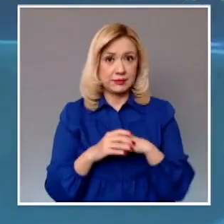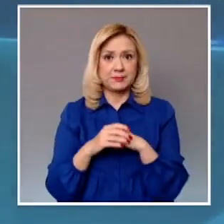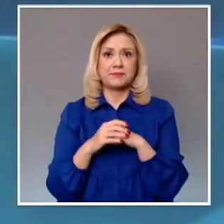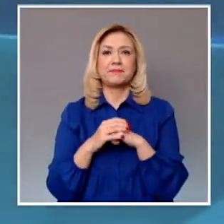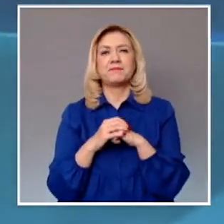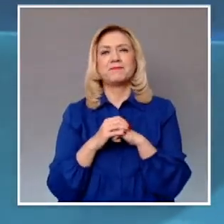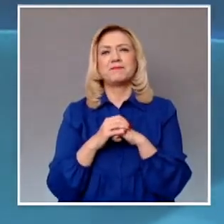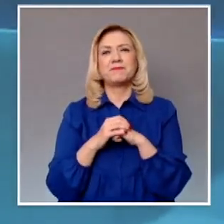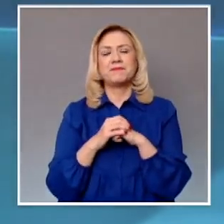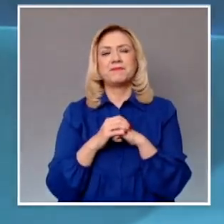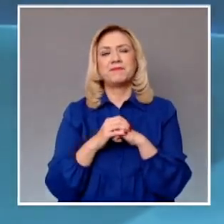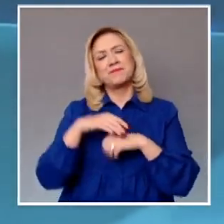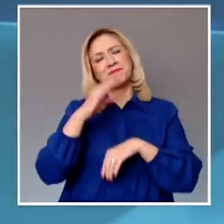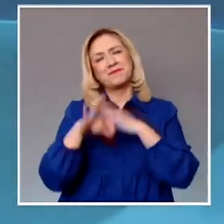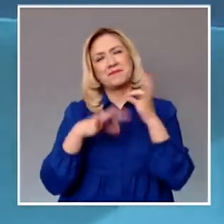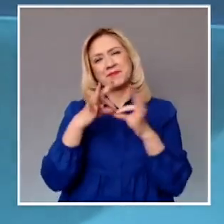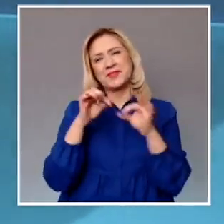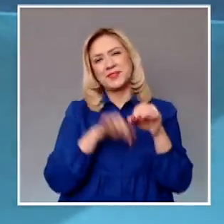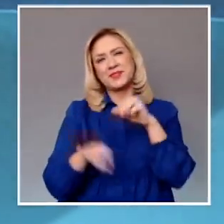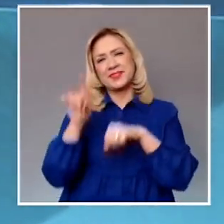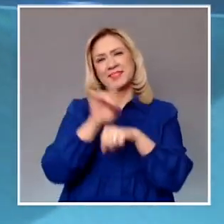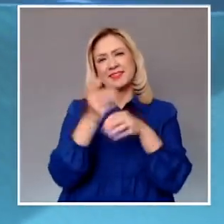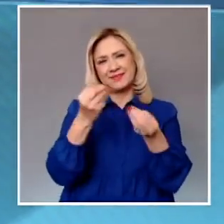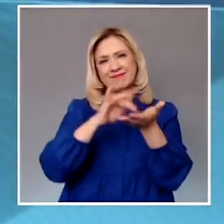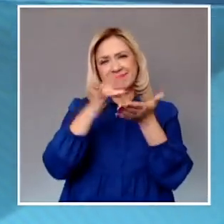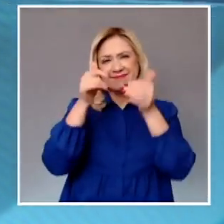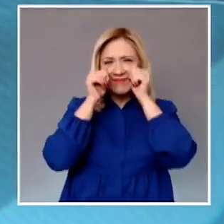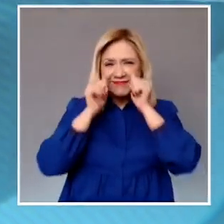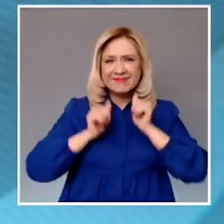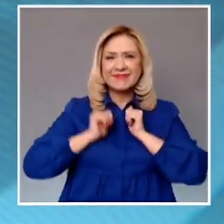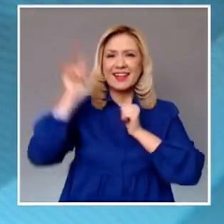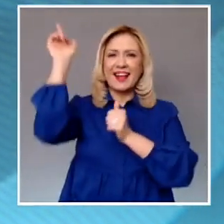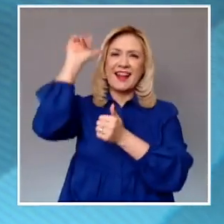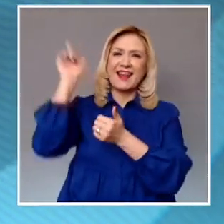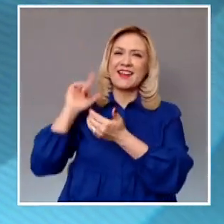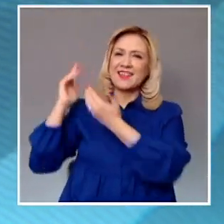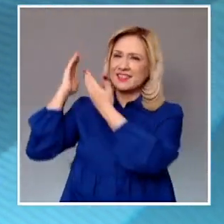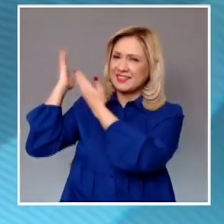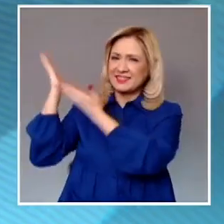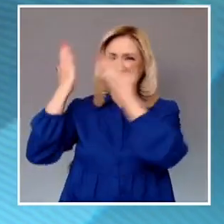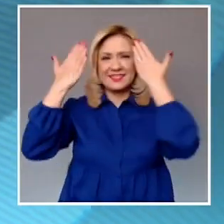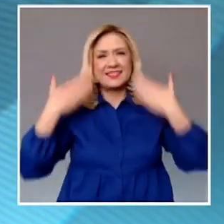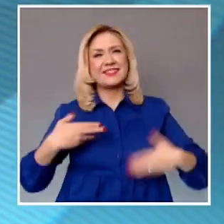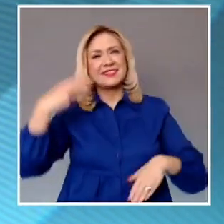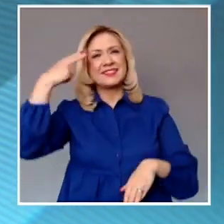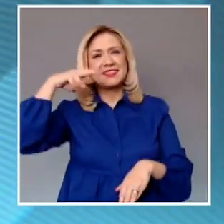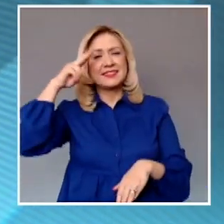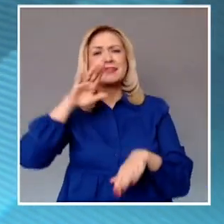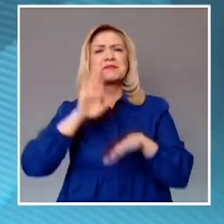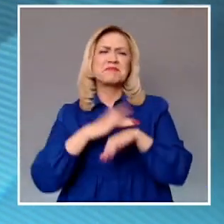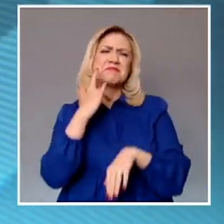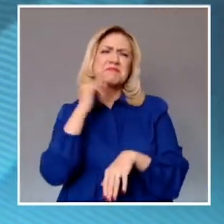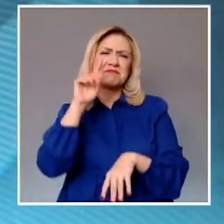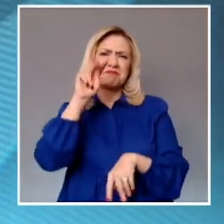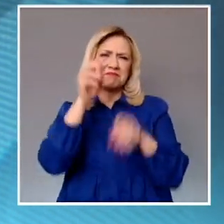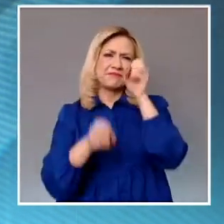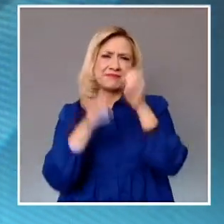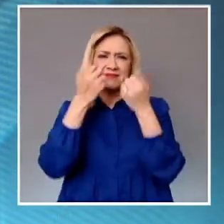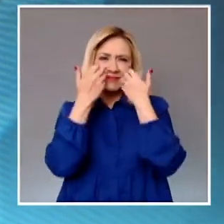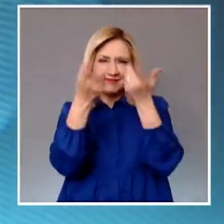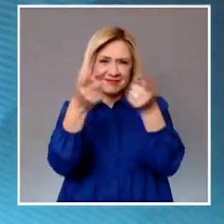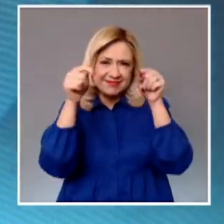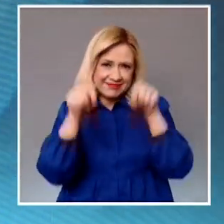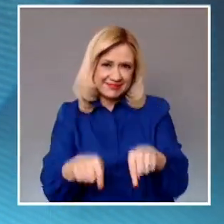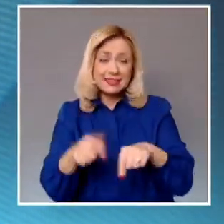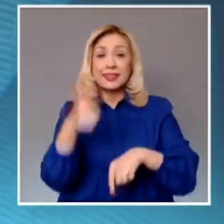concluimos esta emisión. Soy Laura Murillo y lo invito a mantenerse en la señal del canal del Poder Judicial de la Federación. Siga a las 19:30